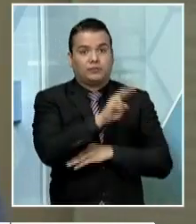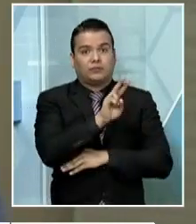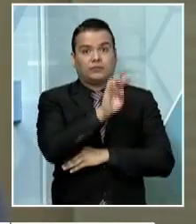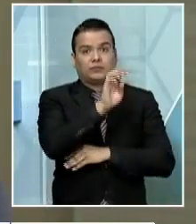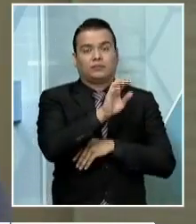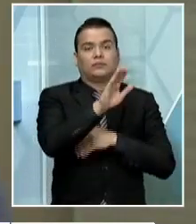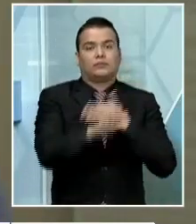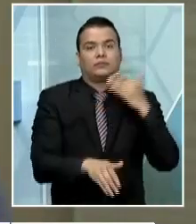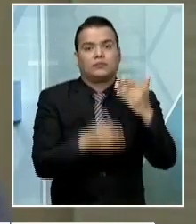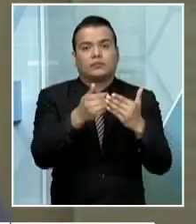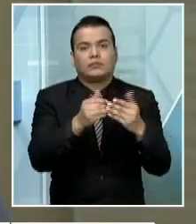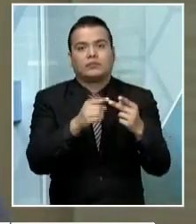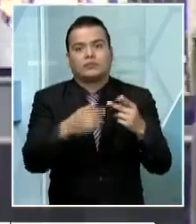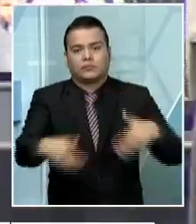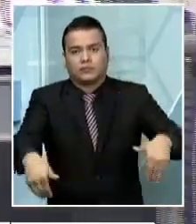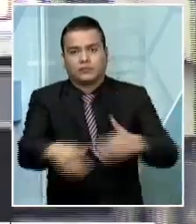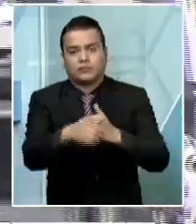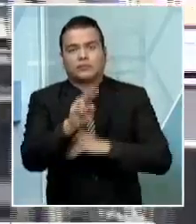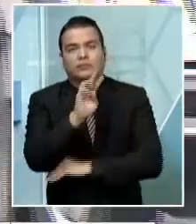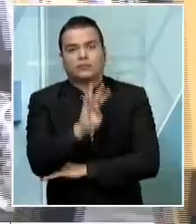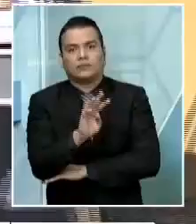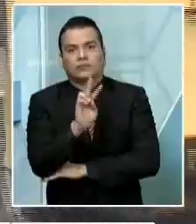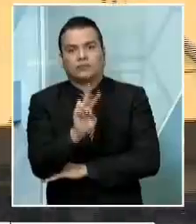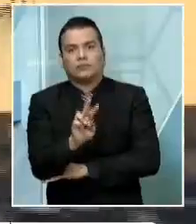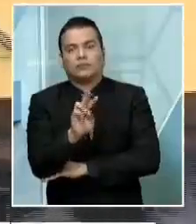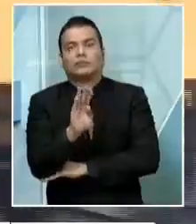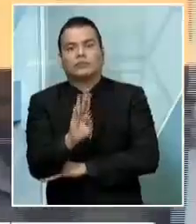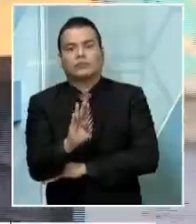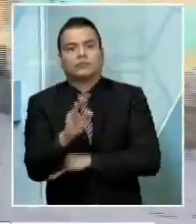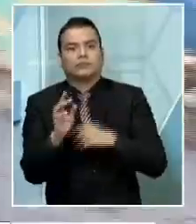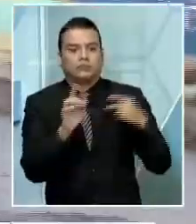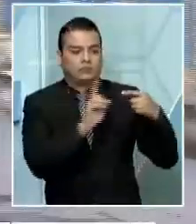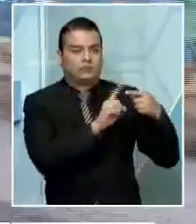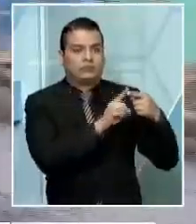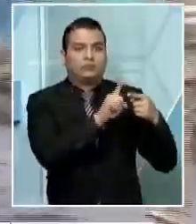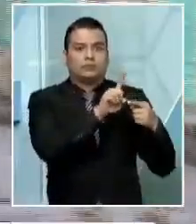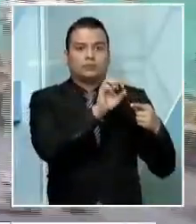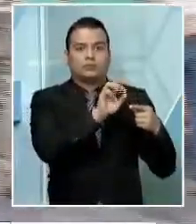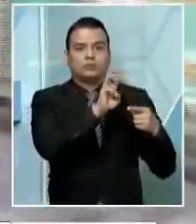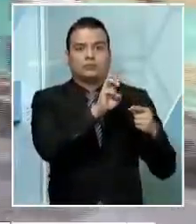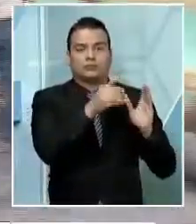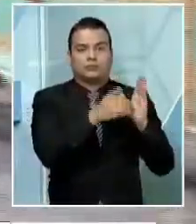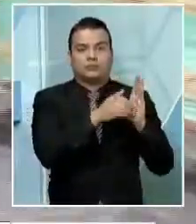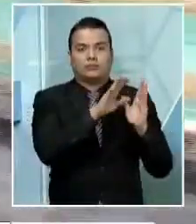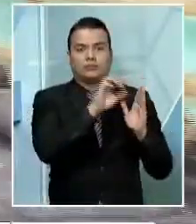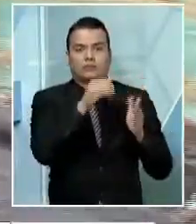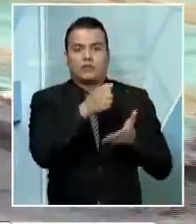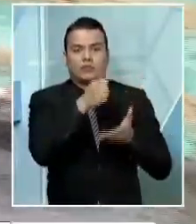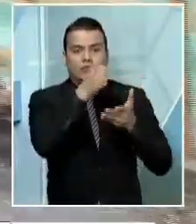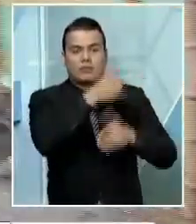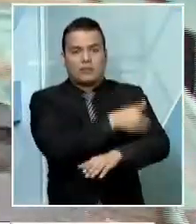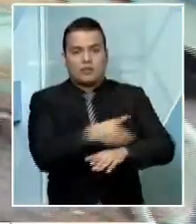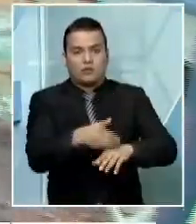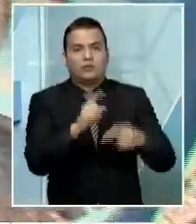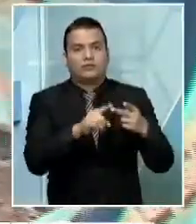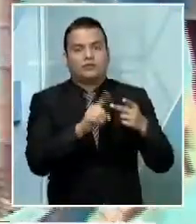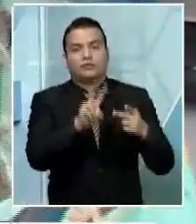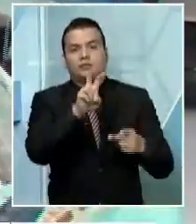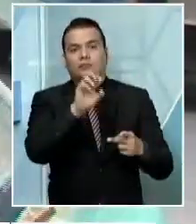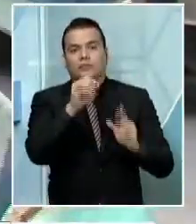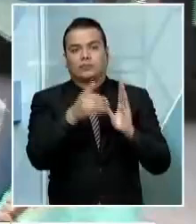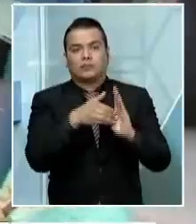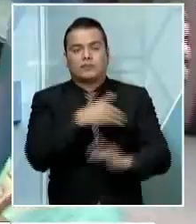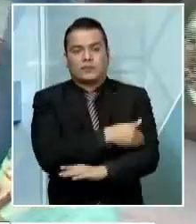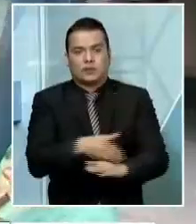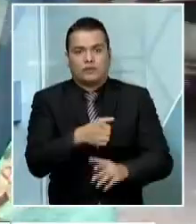29 hasta la carrera 42B. El tramo 1 tendrá un costo de 108.500 millones de pesos y el 2 de alrededor de 70.000 millones.